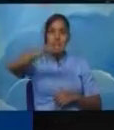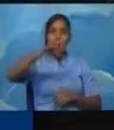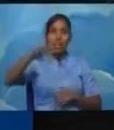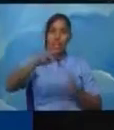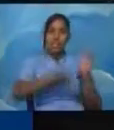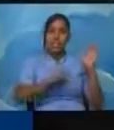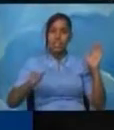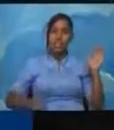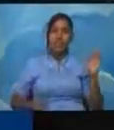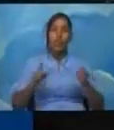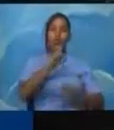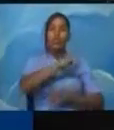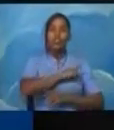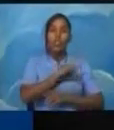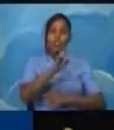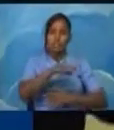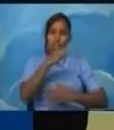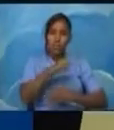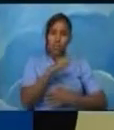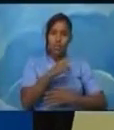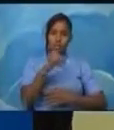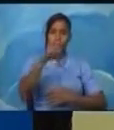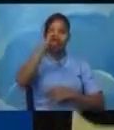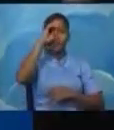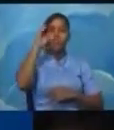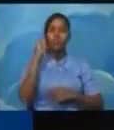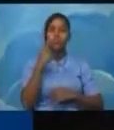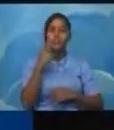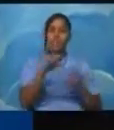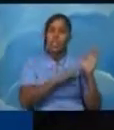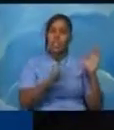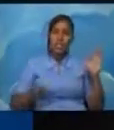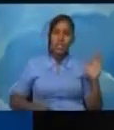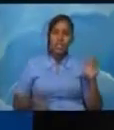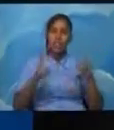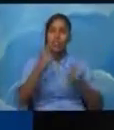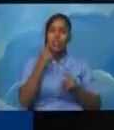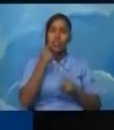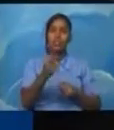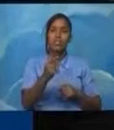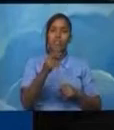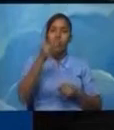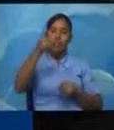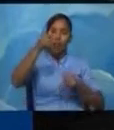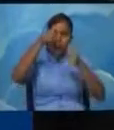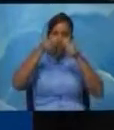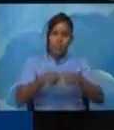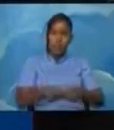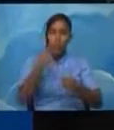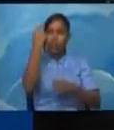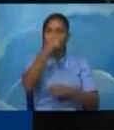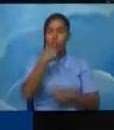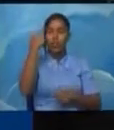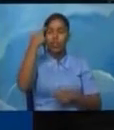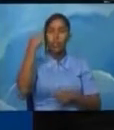Señores. Cristo dijo, yo muero por ustedes, y Él no vino temeroso, hoy no, que me van a matar. Él afirmó su rostro para ir a Jerusalén,